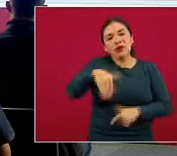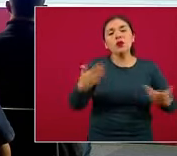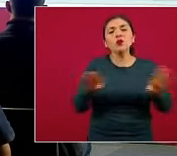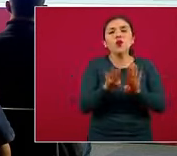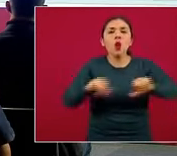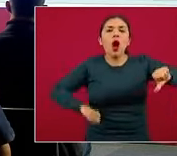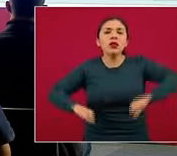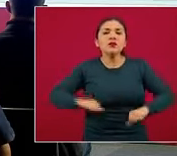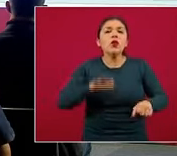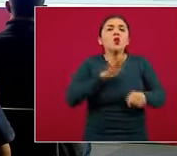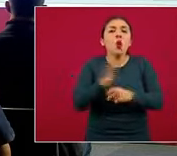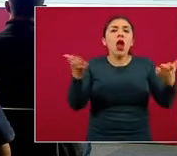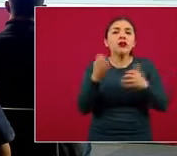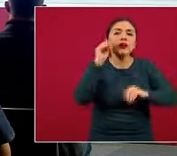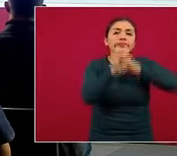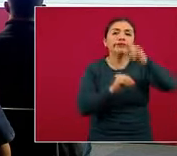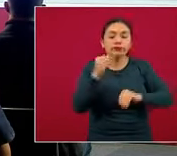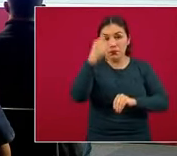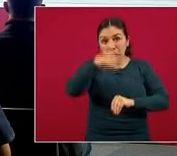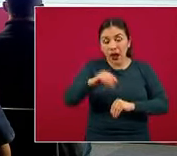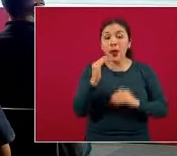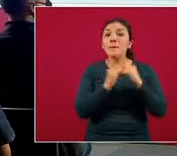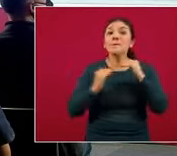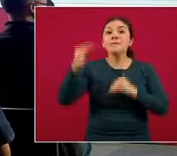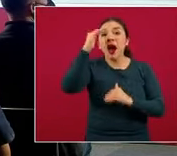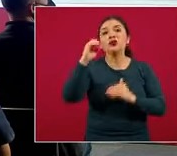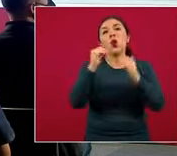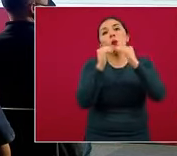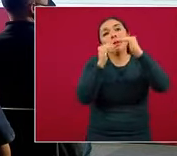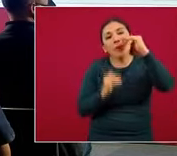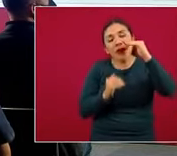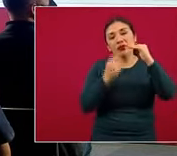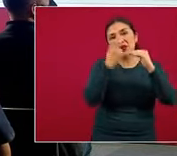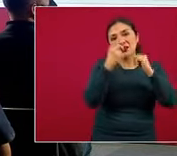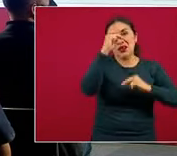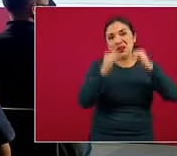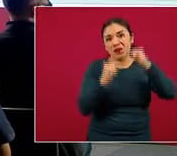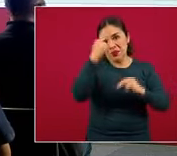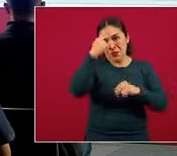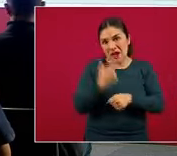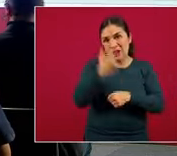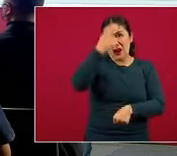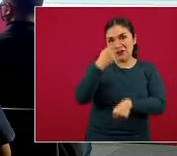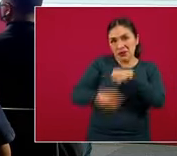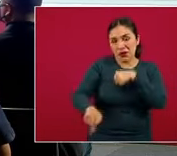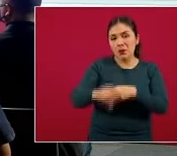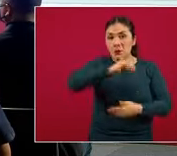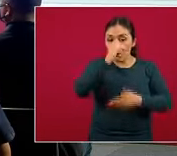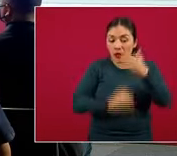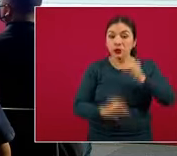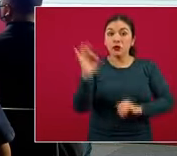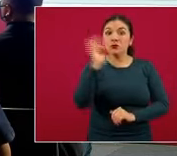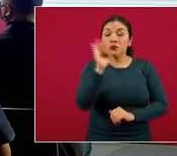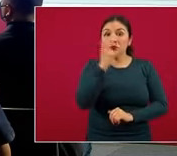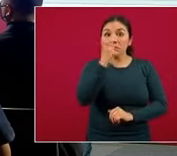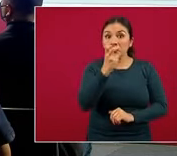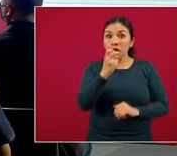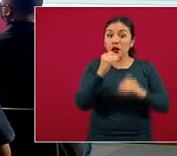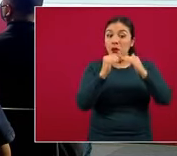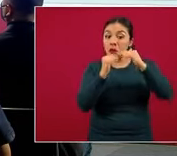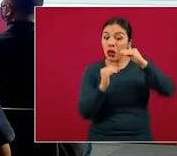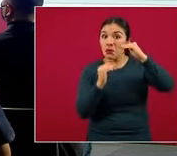las acciones necesarias para disminuir o bajar de ese nivel de riesgo y una vez alcanzados los niveles de riesgo